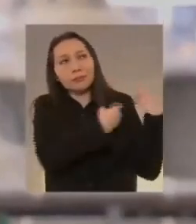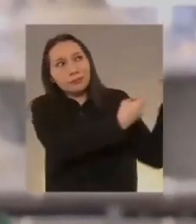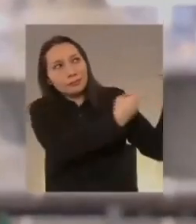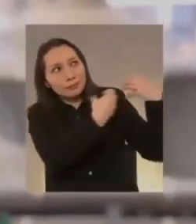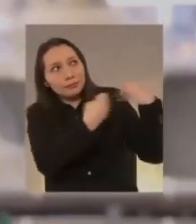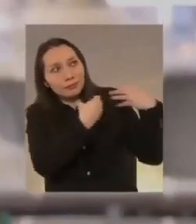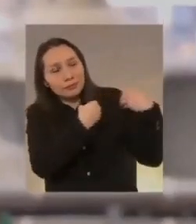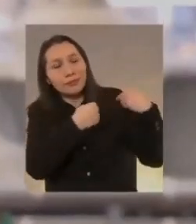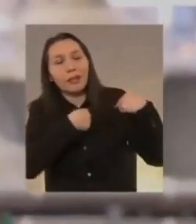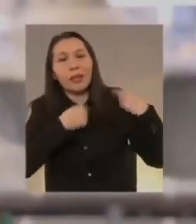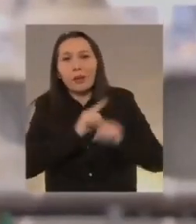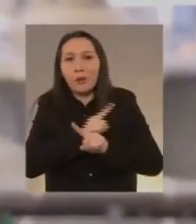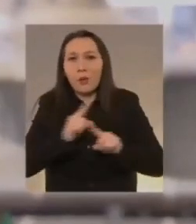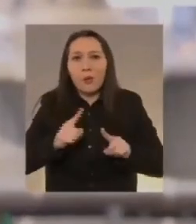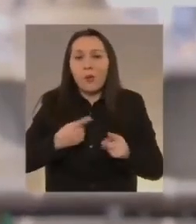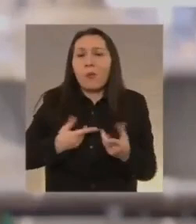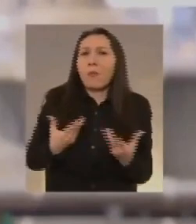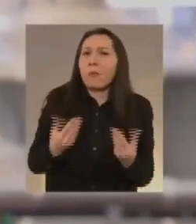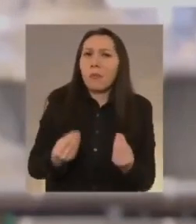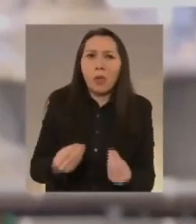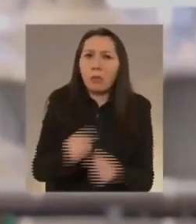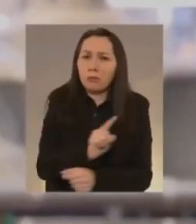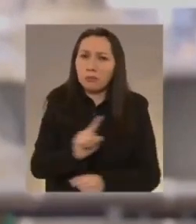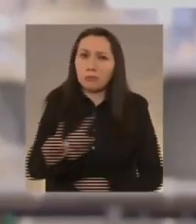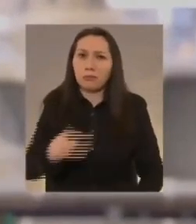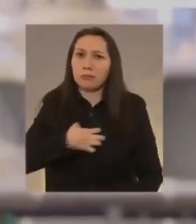enseñaron a no temer.